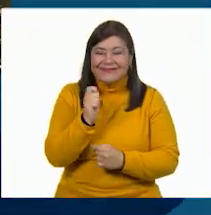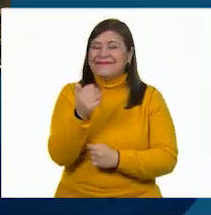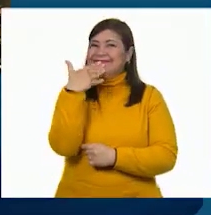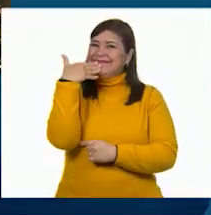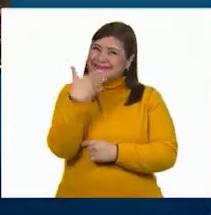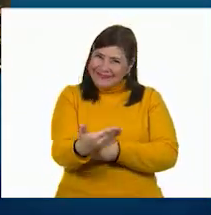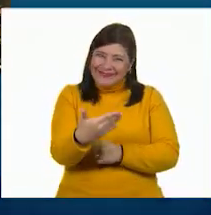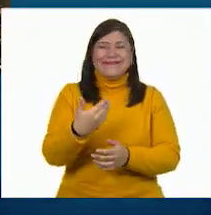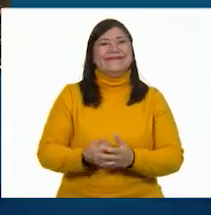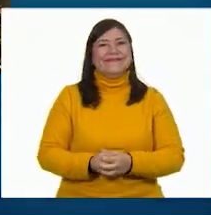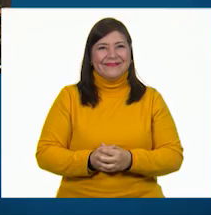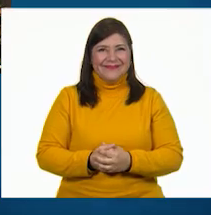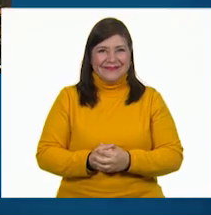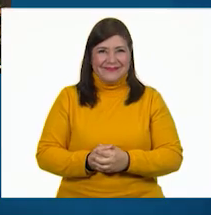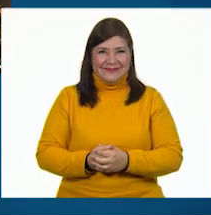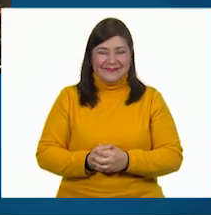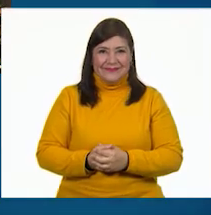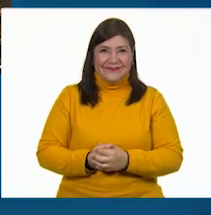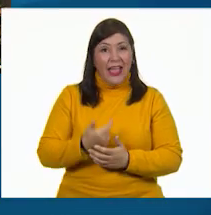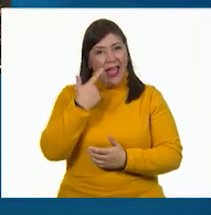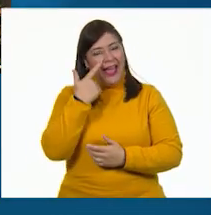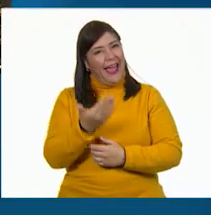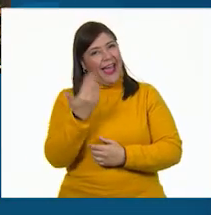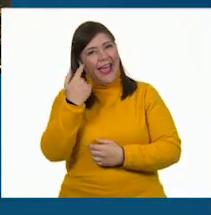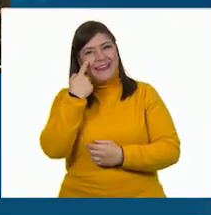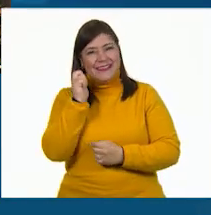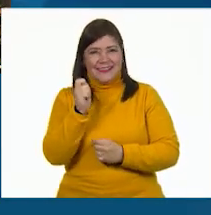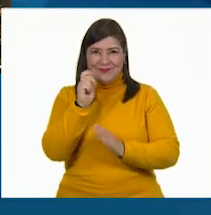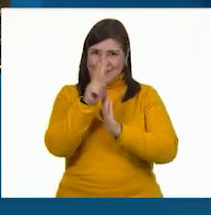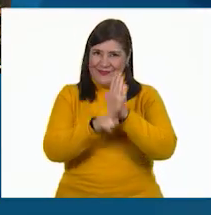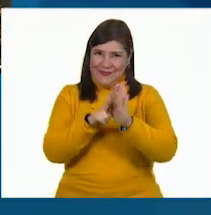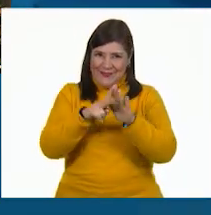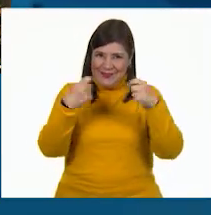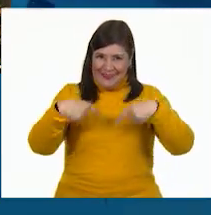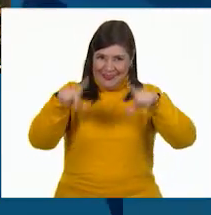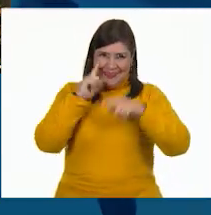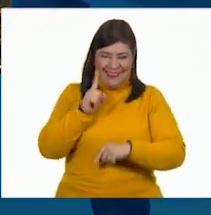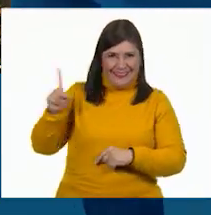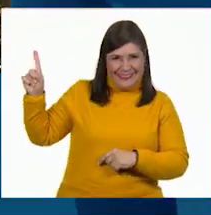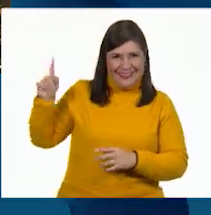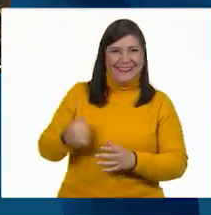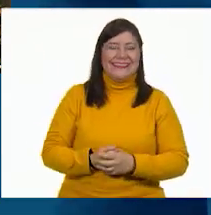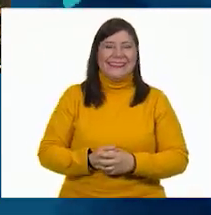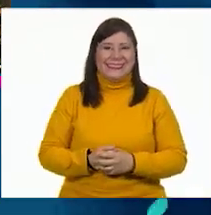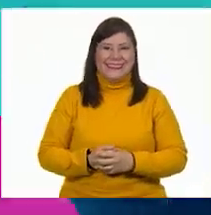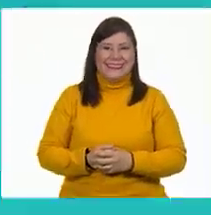¡Muy bien! ¡Vamos a ver el siguiente video!